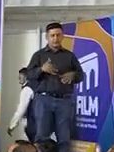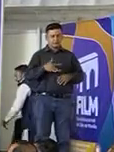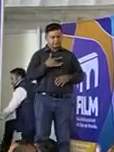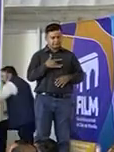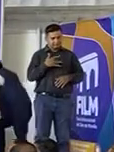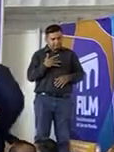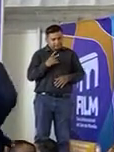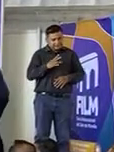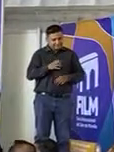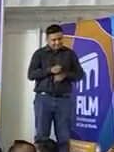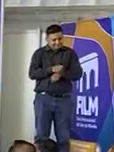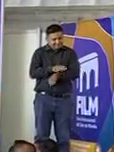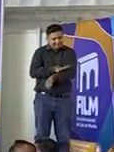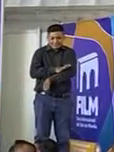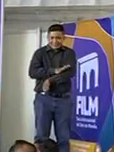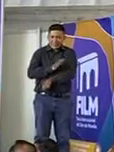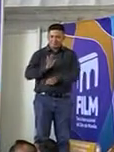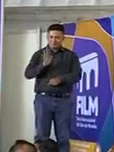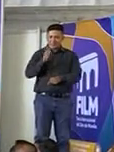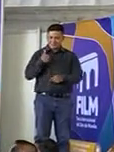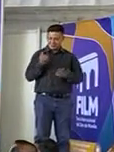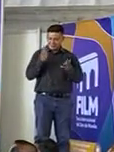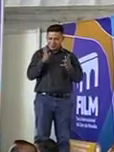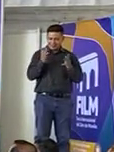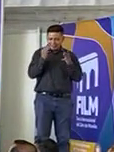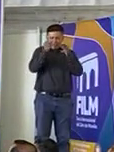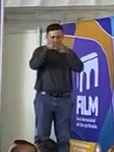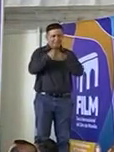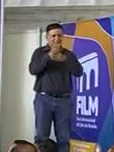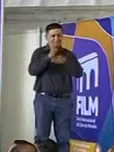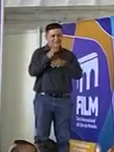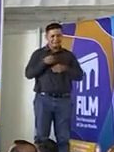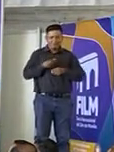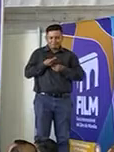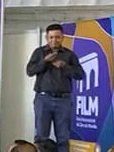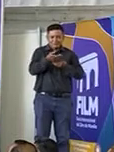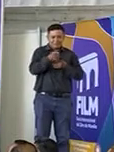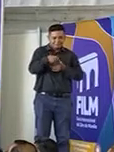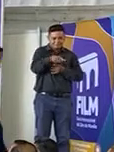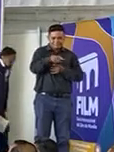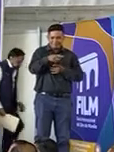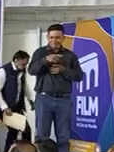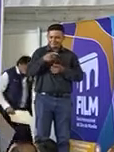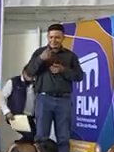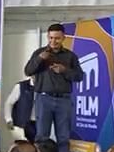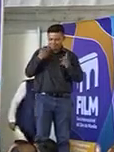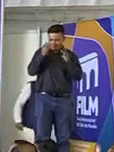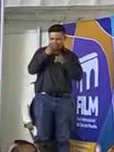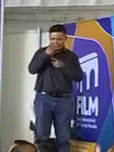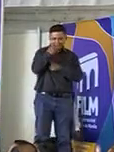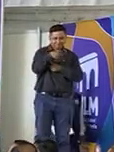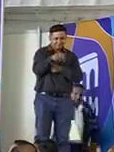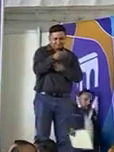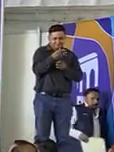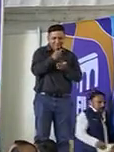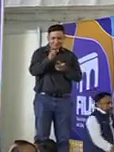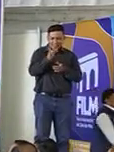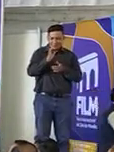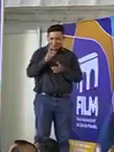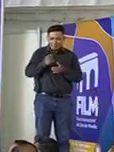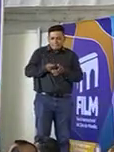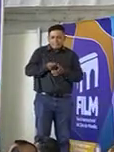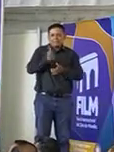primeros pasos de una joven bebé que va a ser la feria del libro infantil y juvenil de este